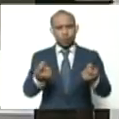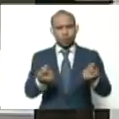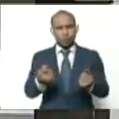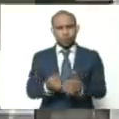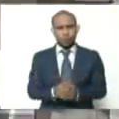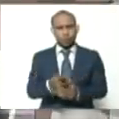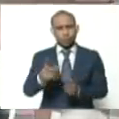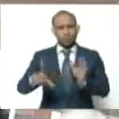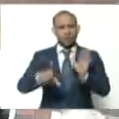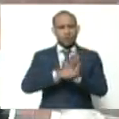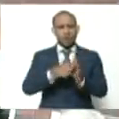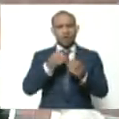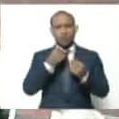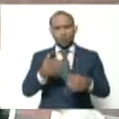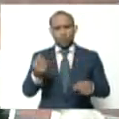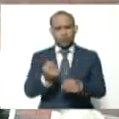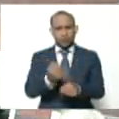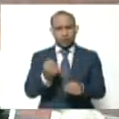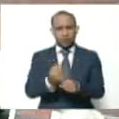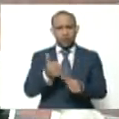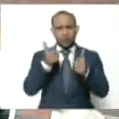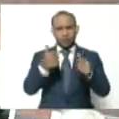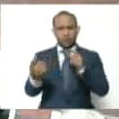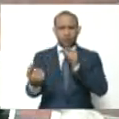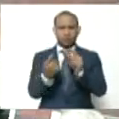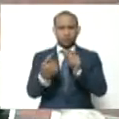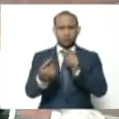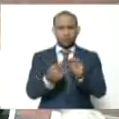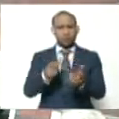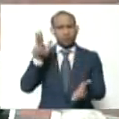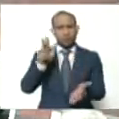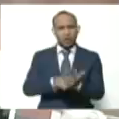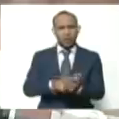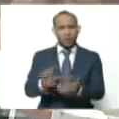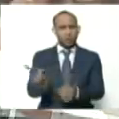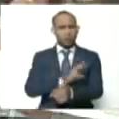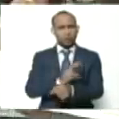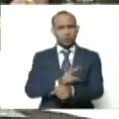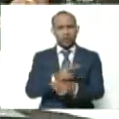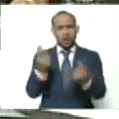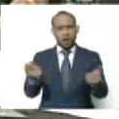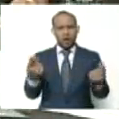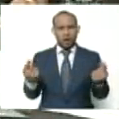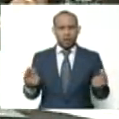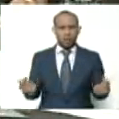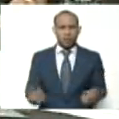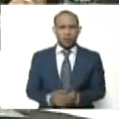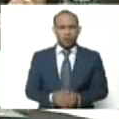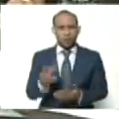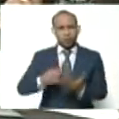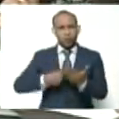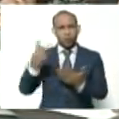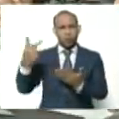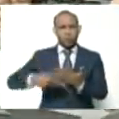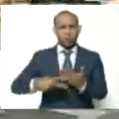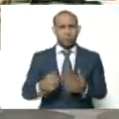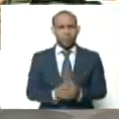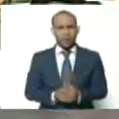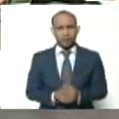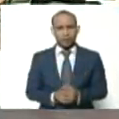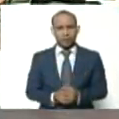ley sea bien trabajada, bien discutida y sea aprobada lo más pronto posible con un plan